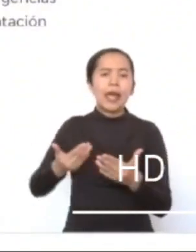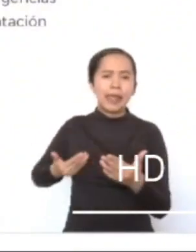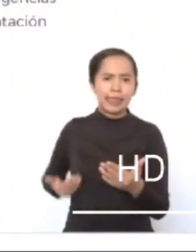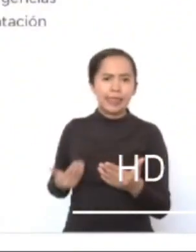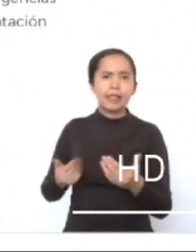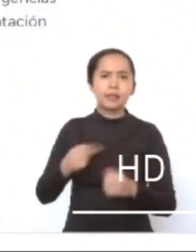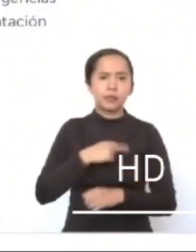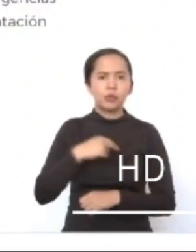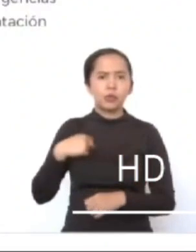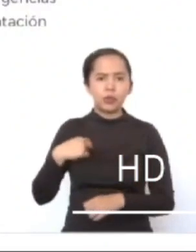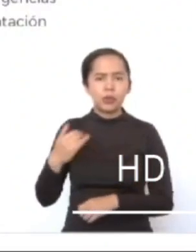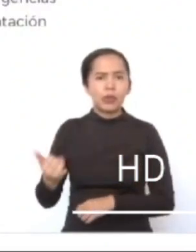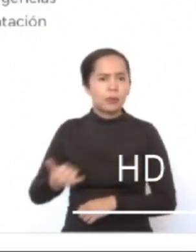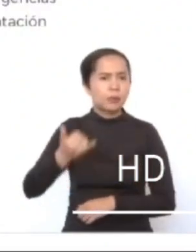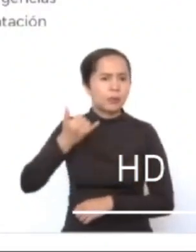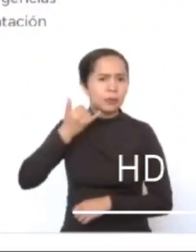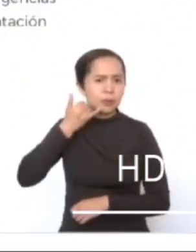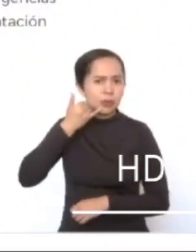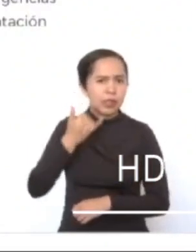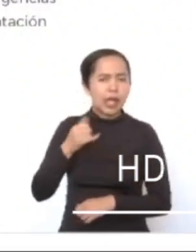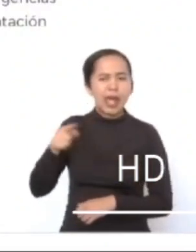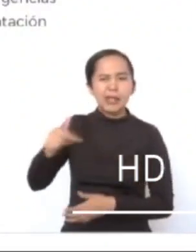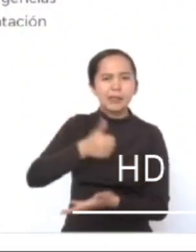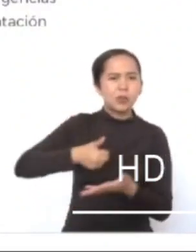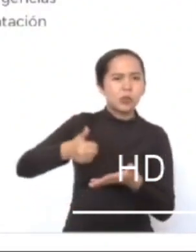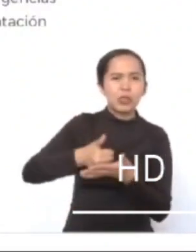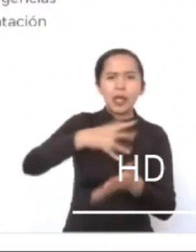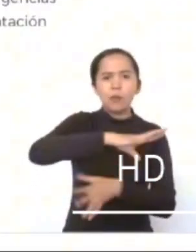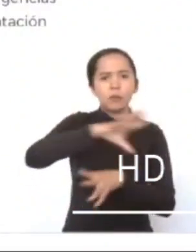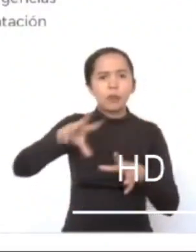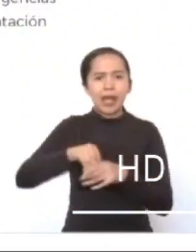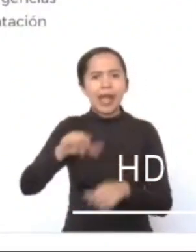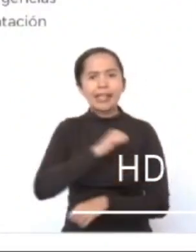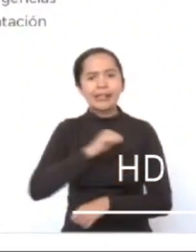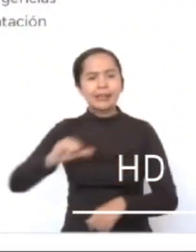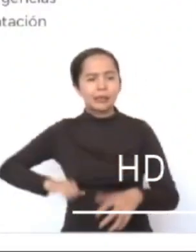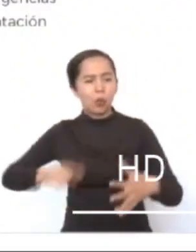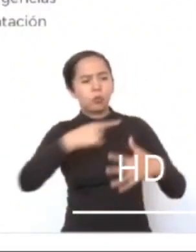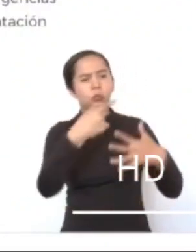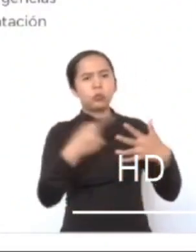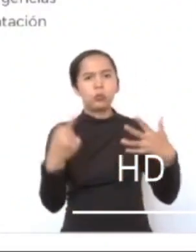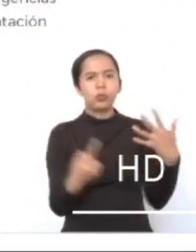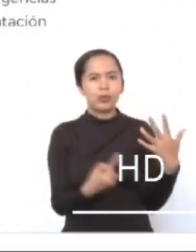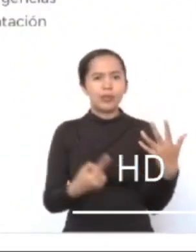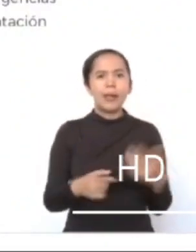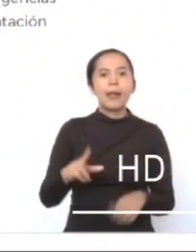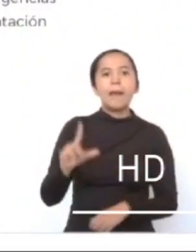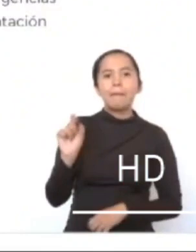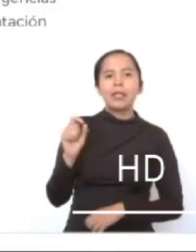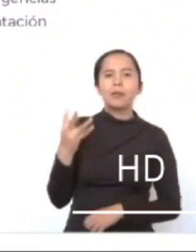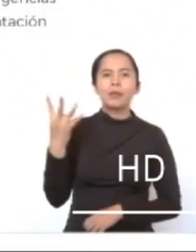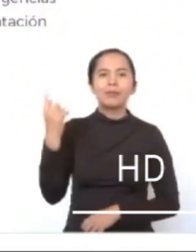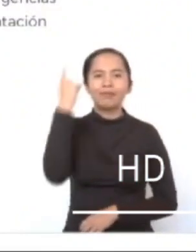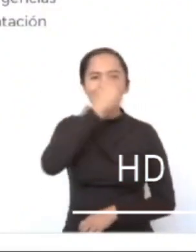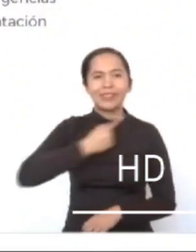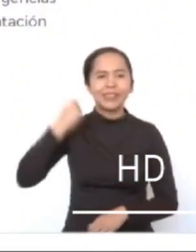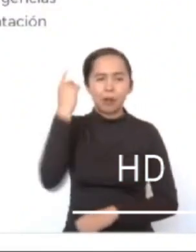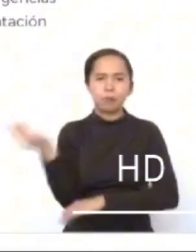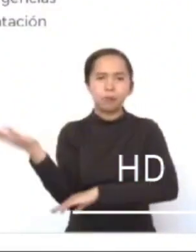anterioridad, recibimos llamadas de toda la ciudad, de todas las alcaldías, las 24 horas del día,